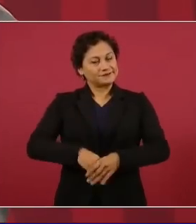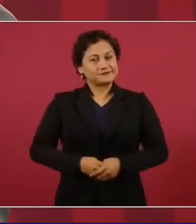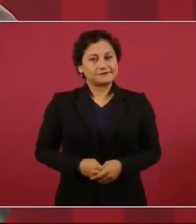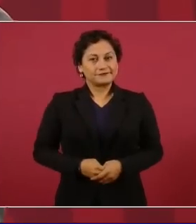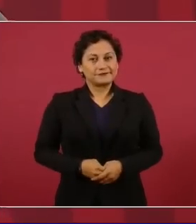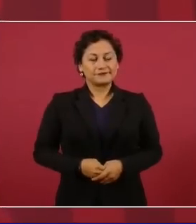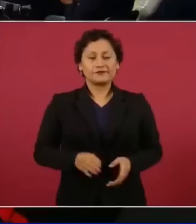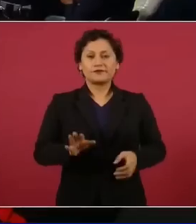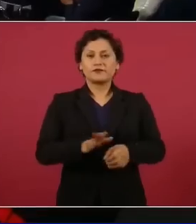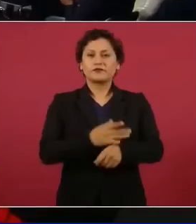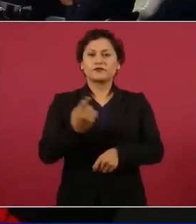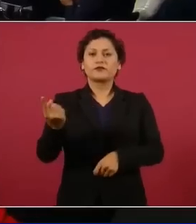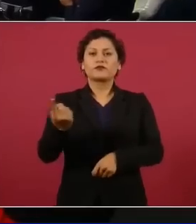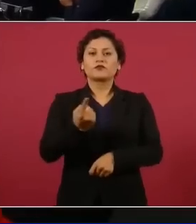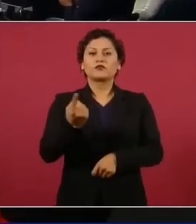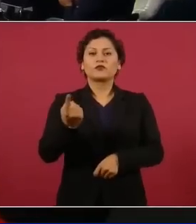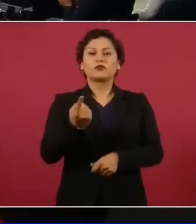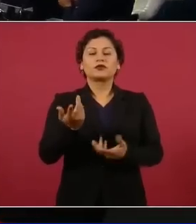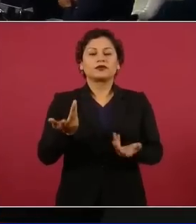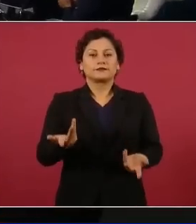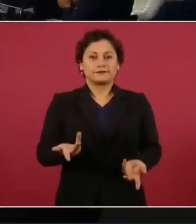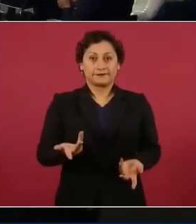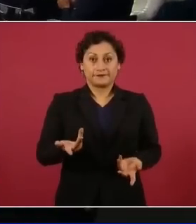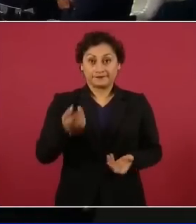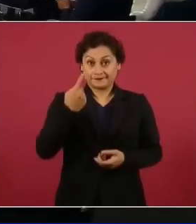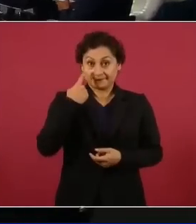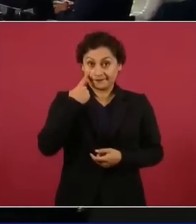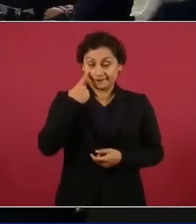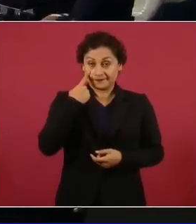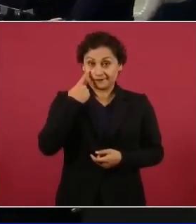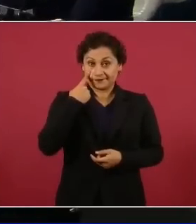porque se entregó